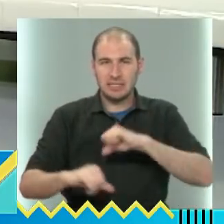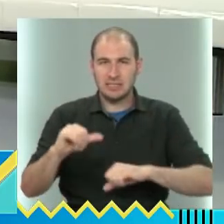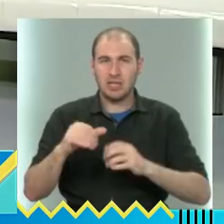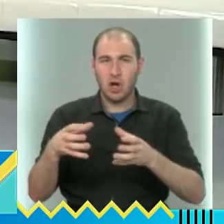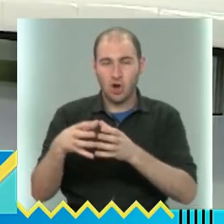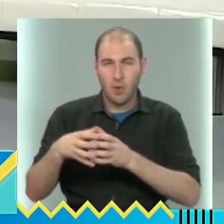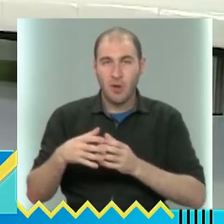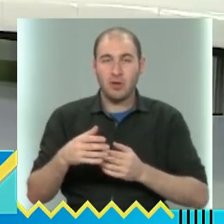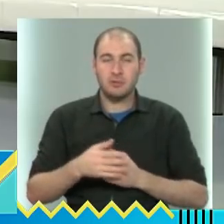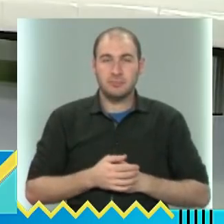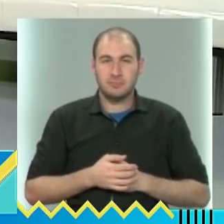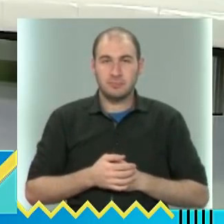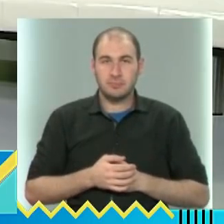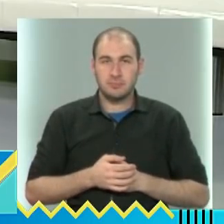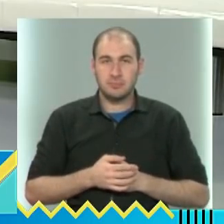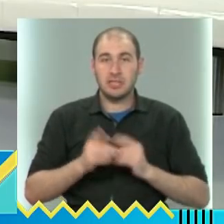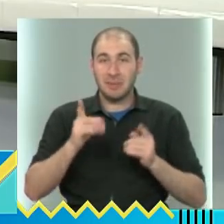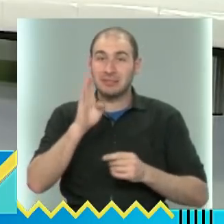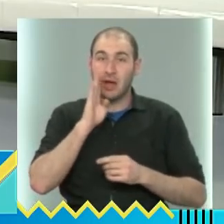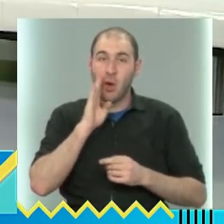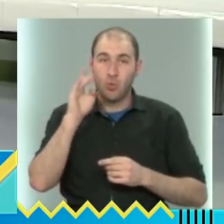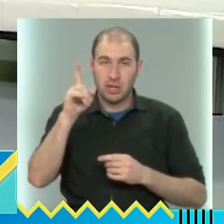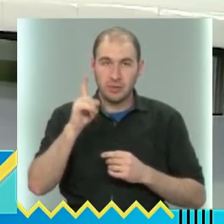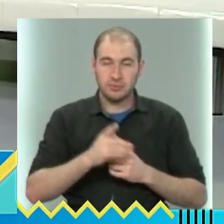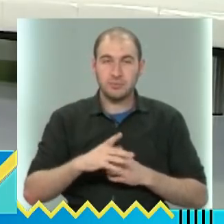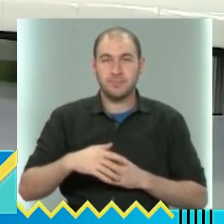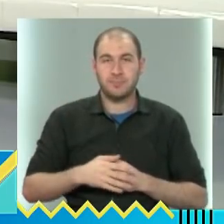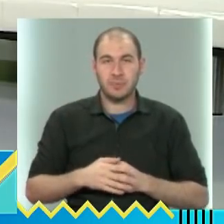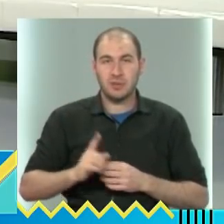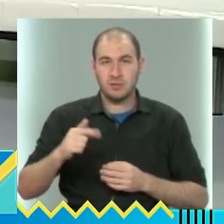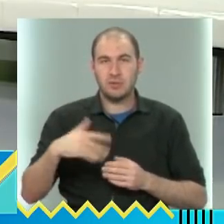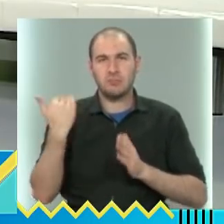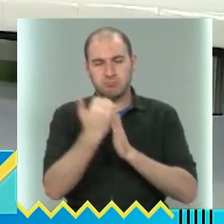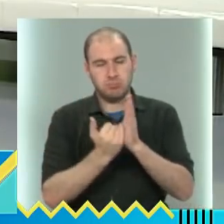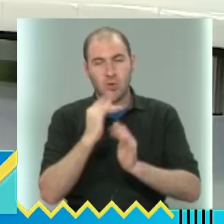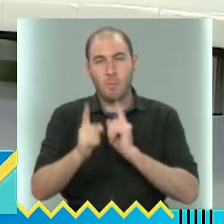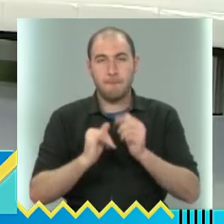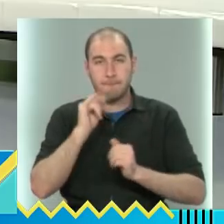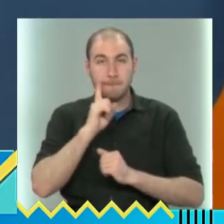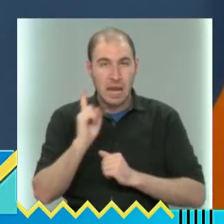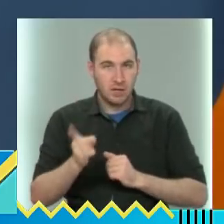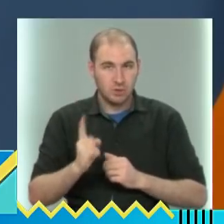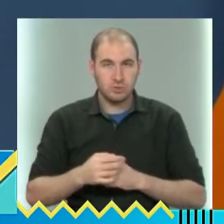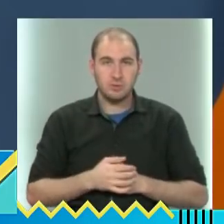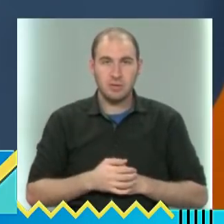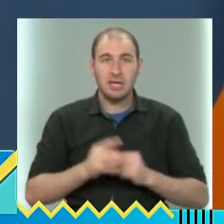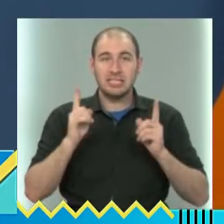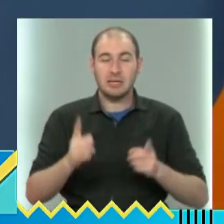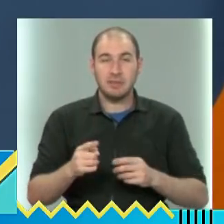organismos, inclusive de Estados Unidos, han determinado respecto de este riesgo, que inclusive